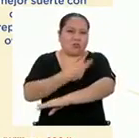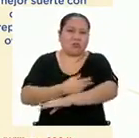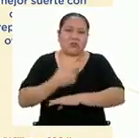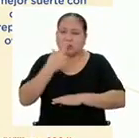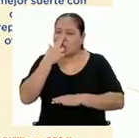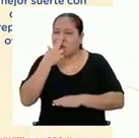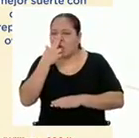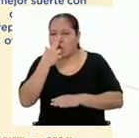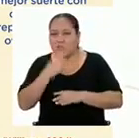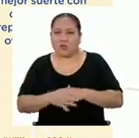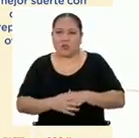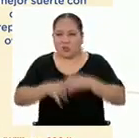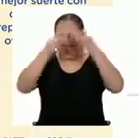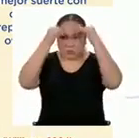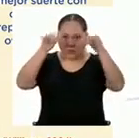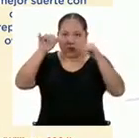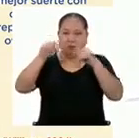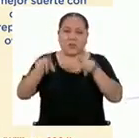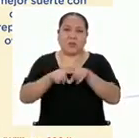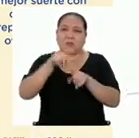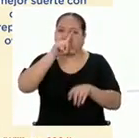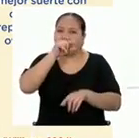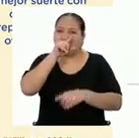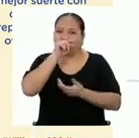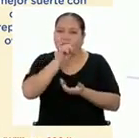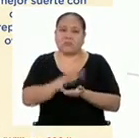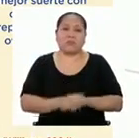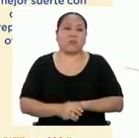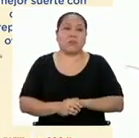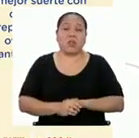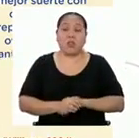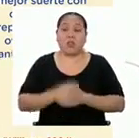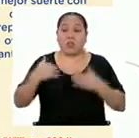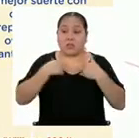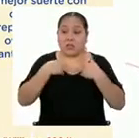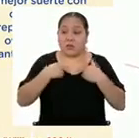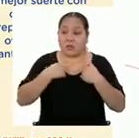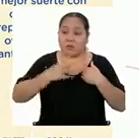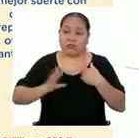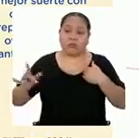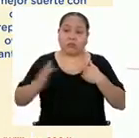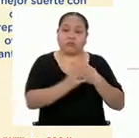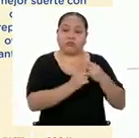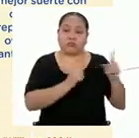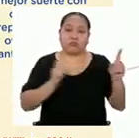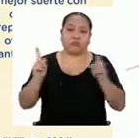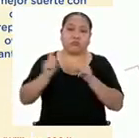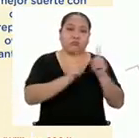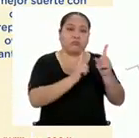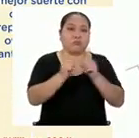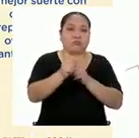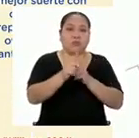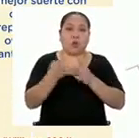cerdos, vacunos y gallinas. Los animales sueltos son un peligro constante mientras se maneja.